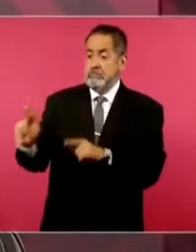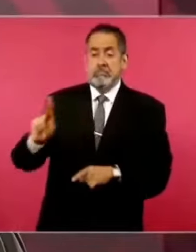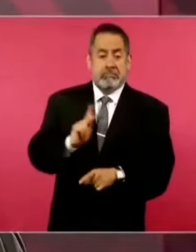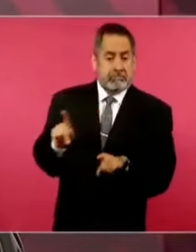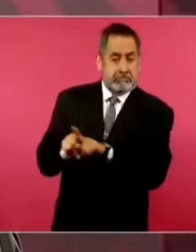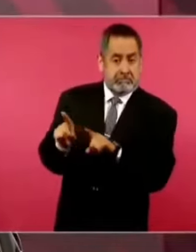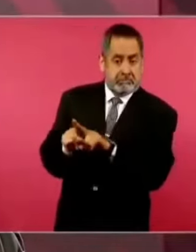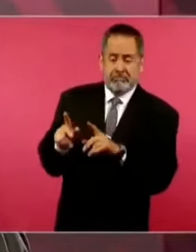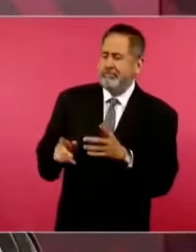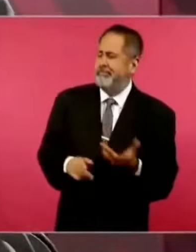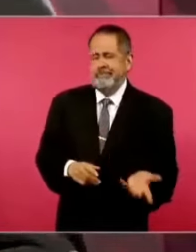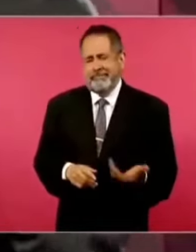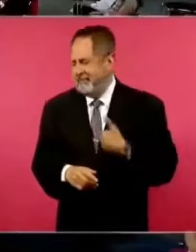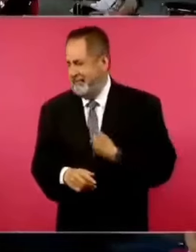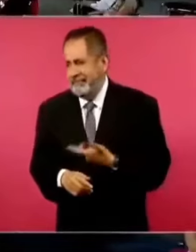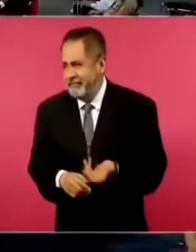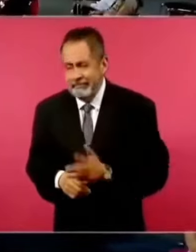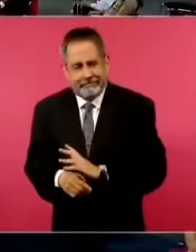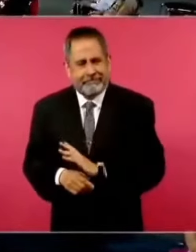voy a estar yo